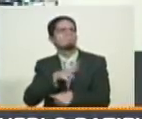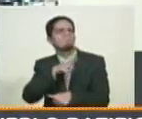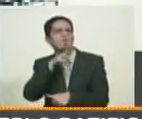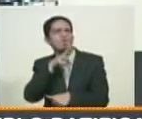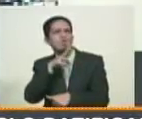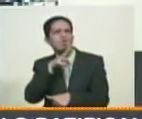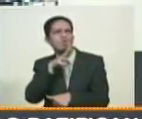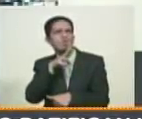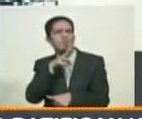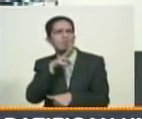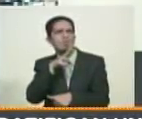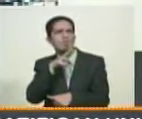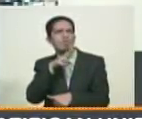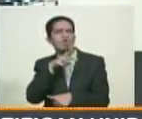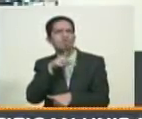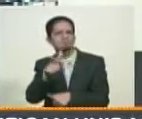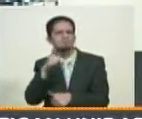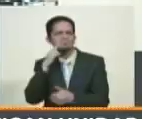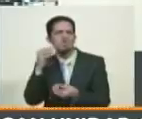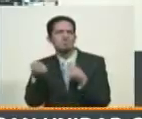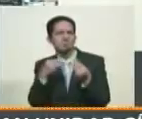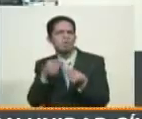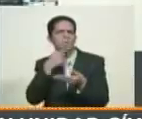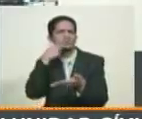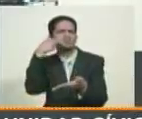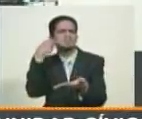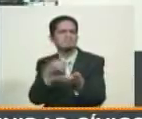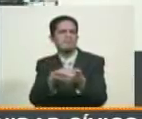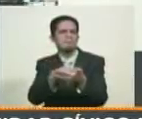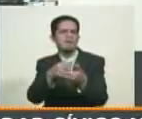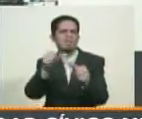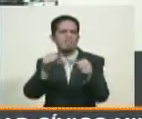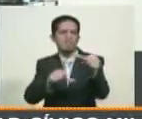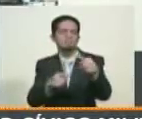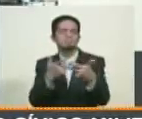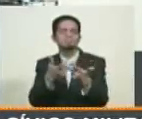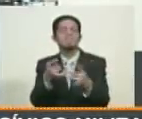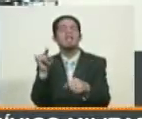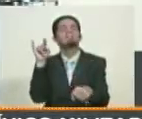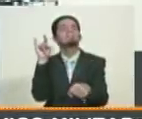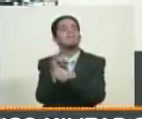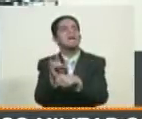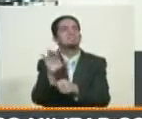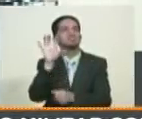pudieran tipificarse de la siguiente manera: traición a la patria,